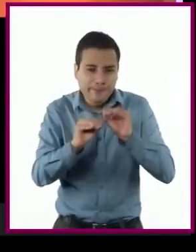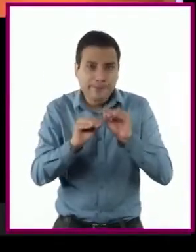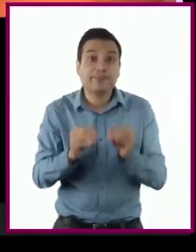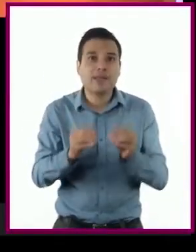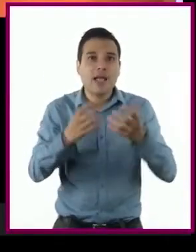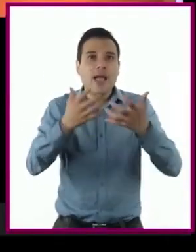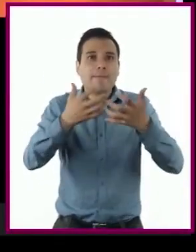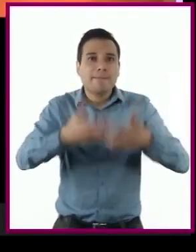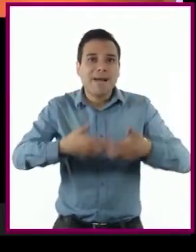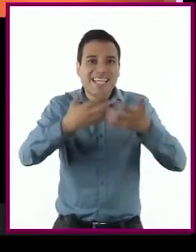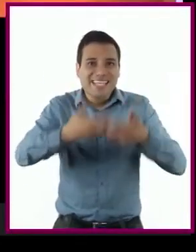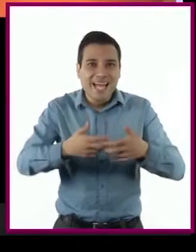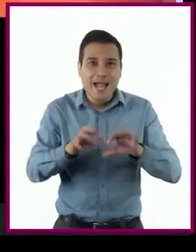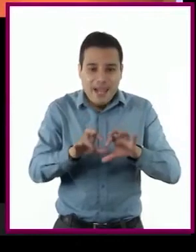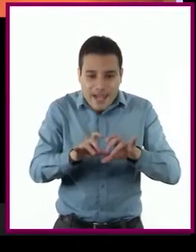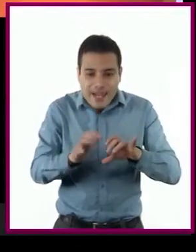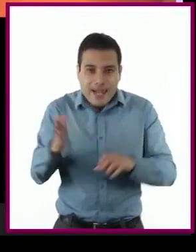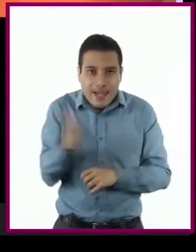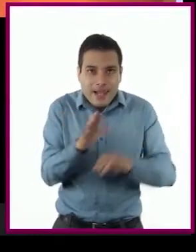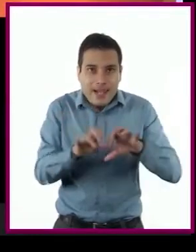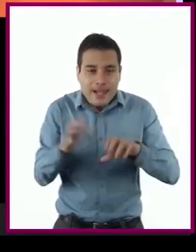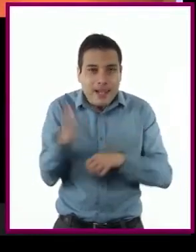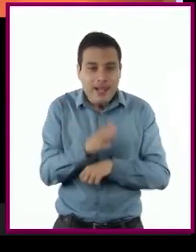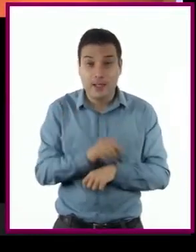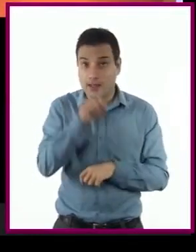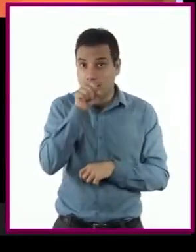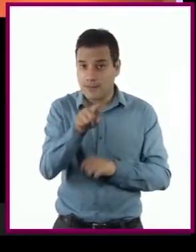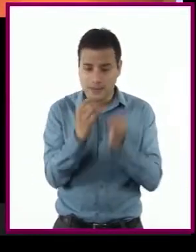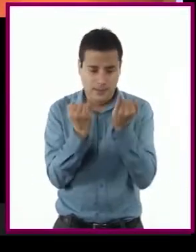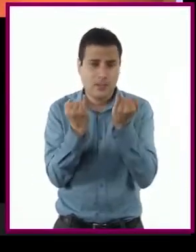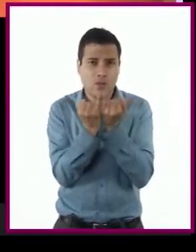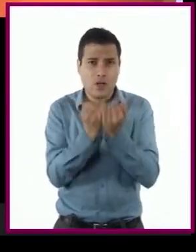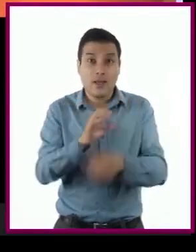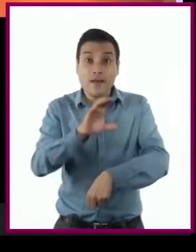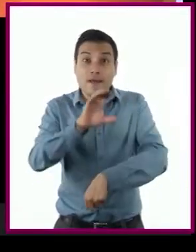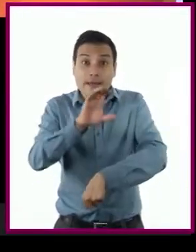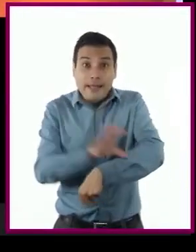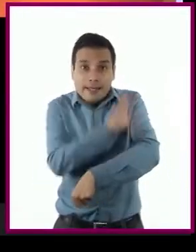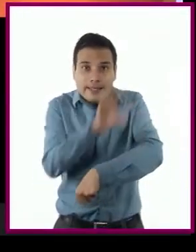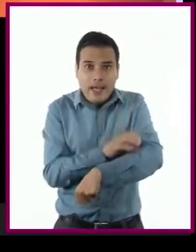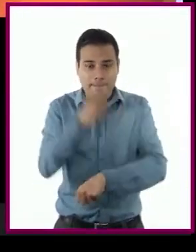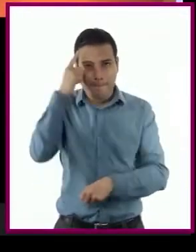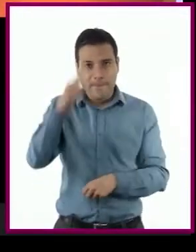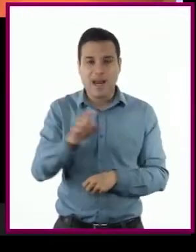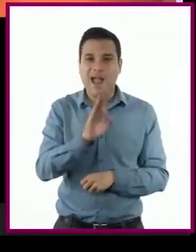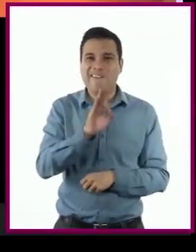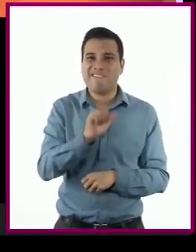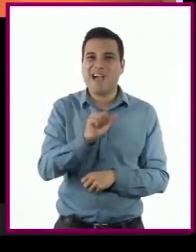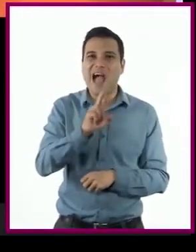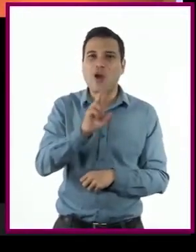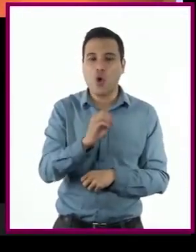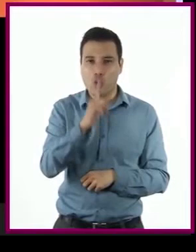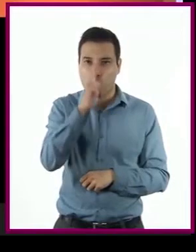de escribir y un acumulador para proporcionar energía a los faros de mi bicicleta.